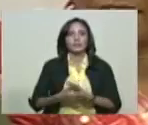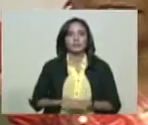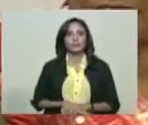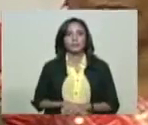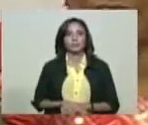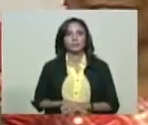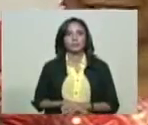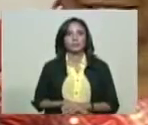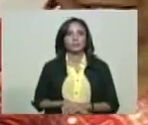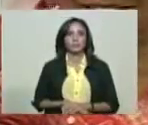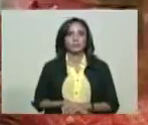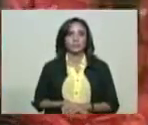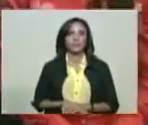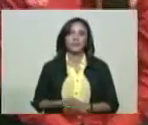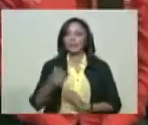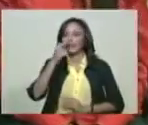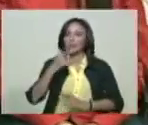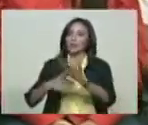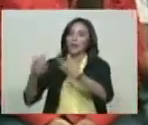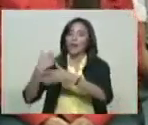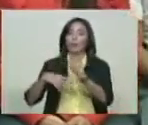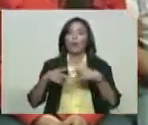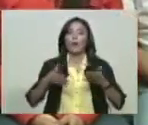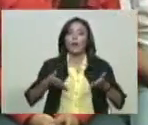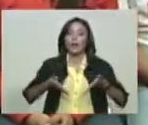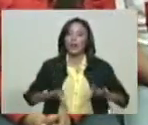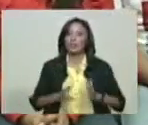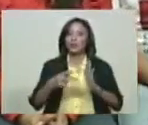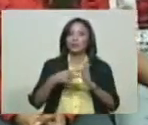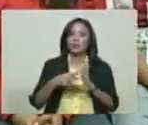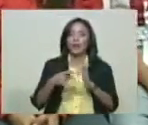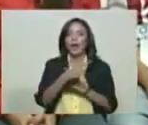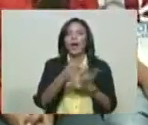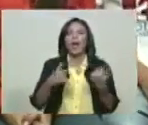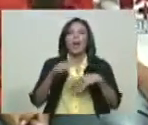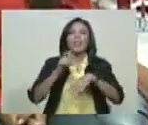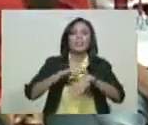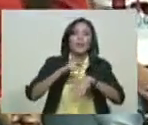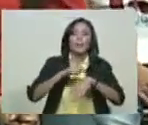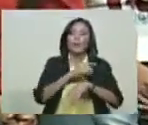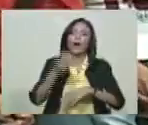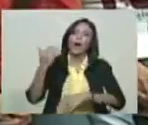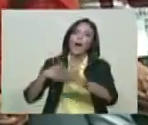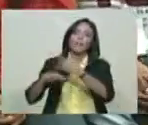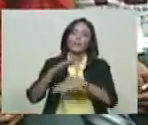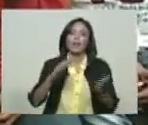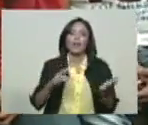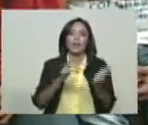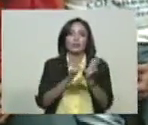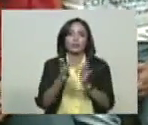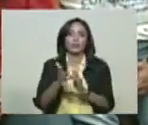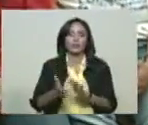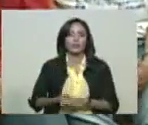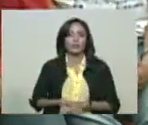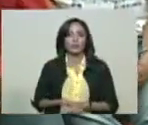es que los rusos vienen en la época de jesucristo y más hay una tesis de que jesucristo era grosso